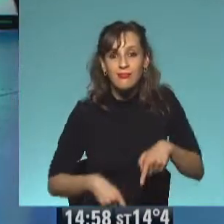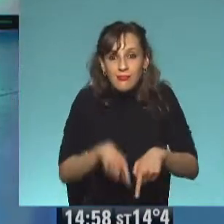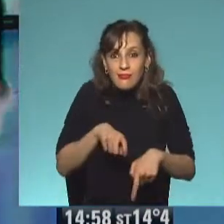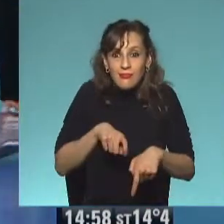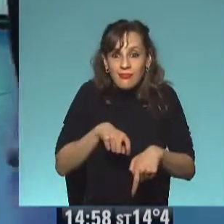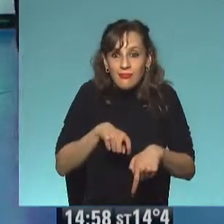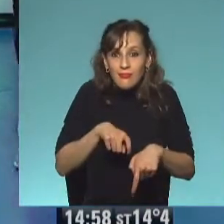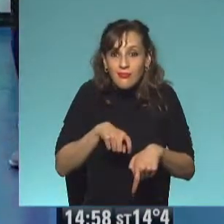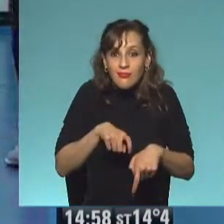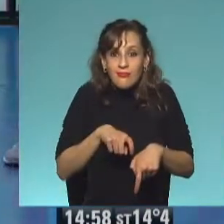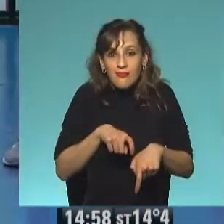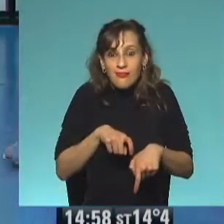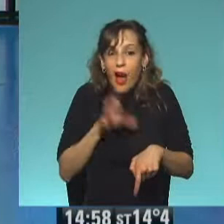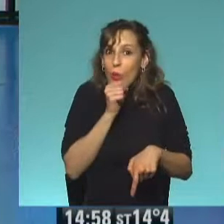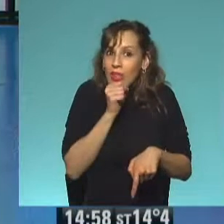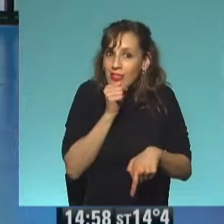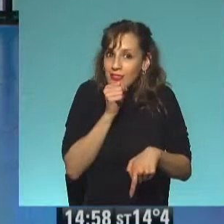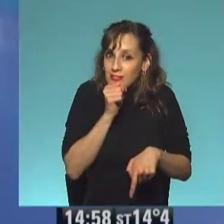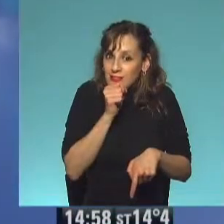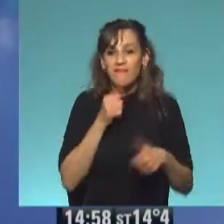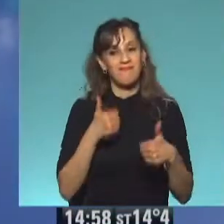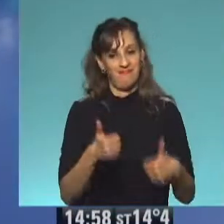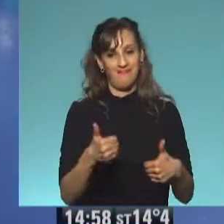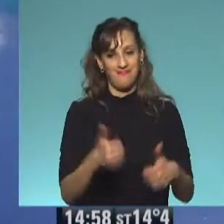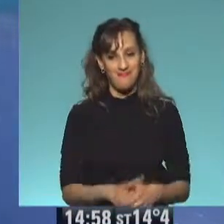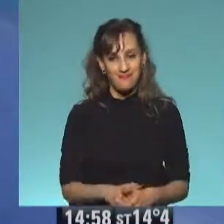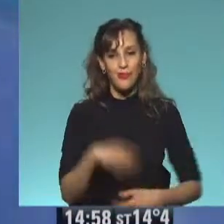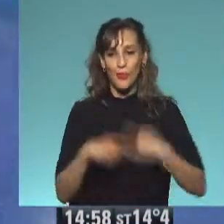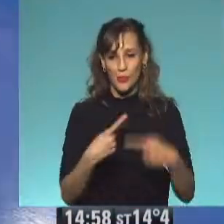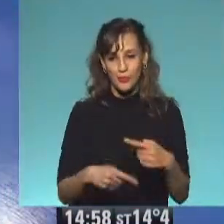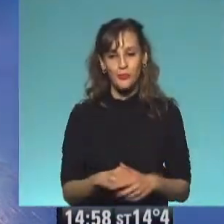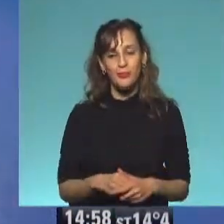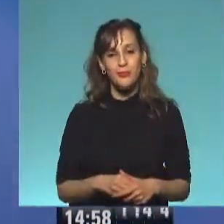muy bien a ver en casa me corro